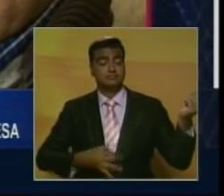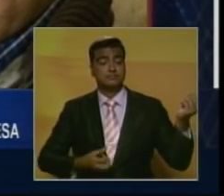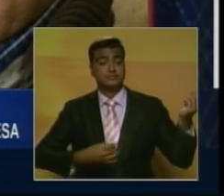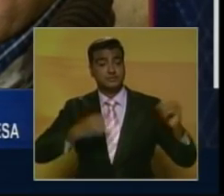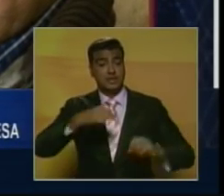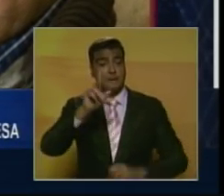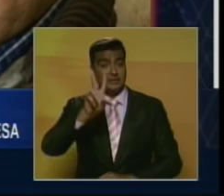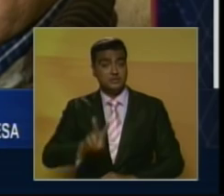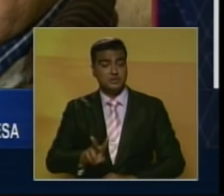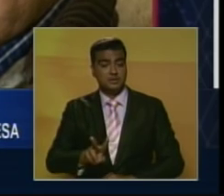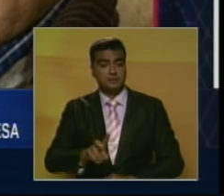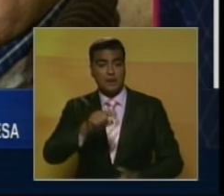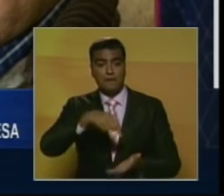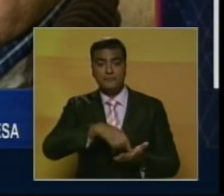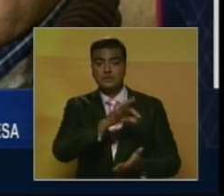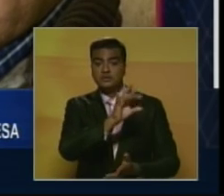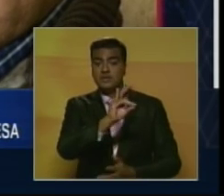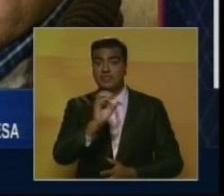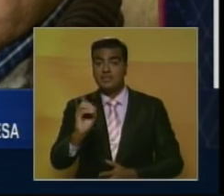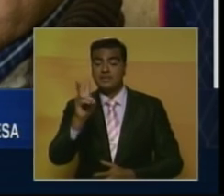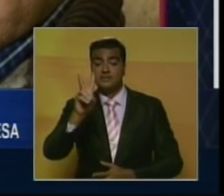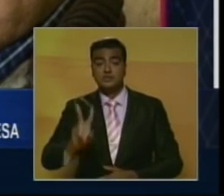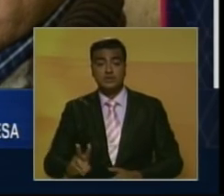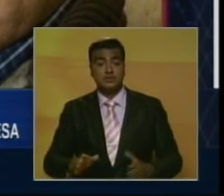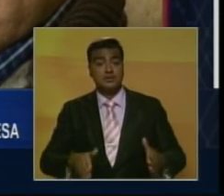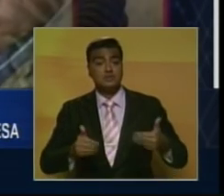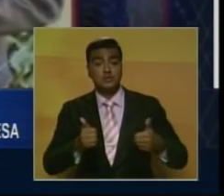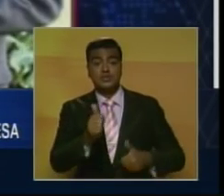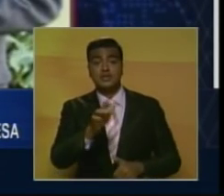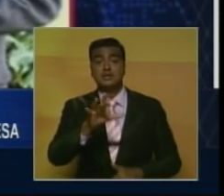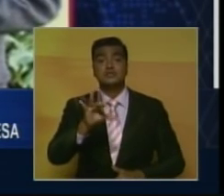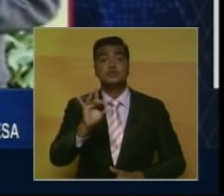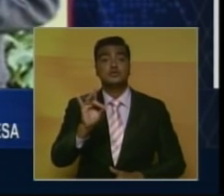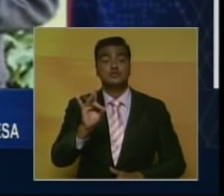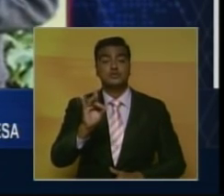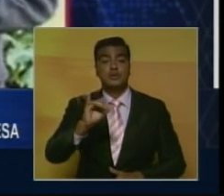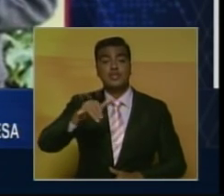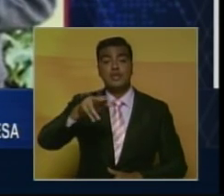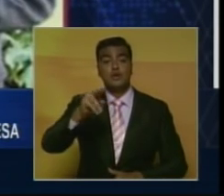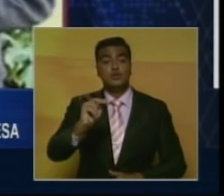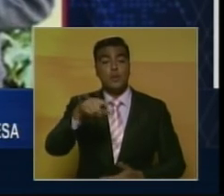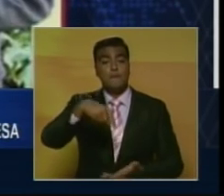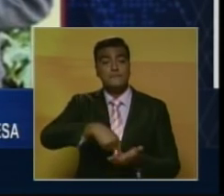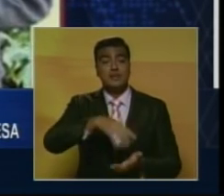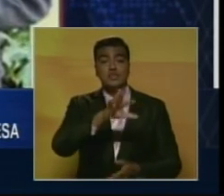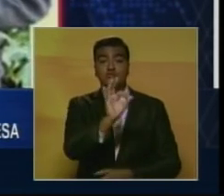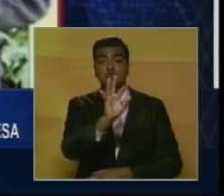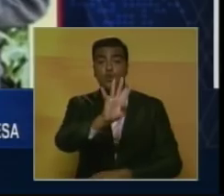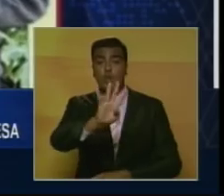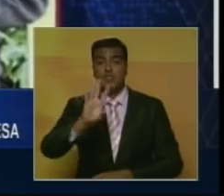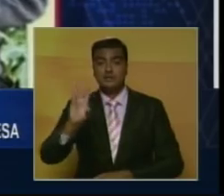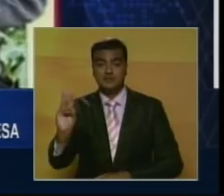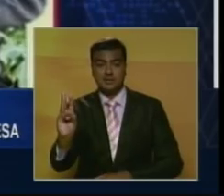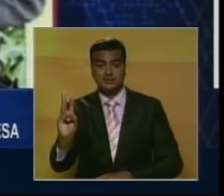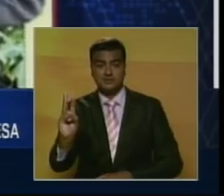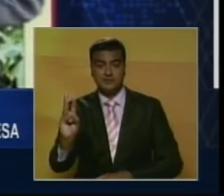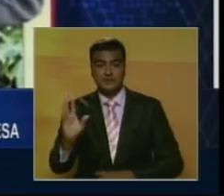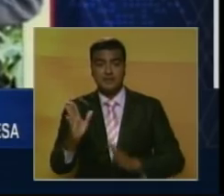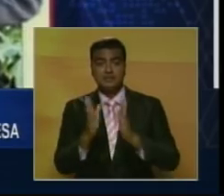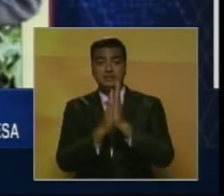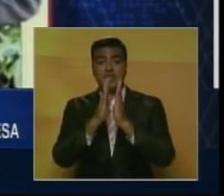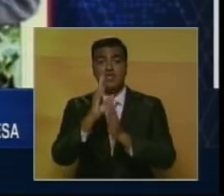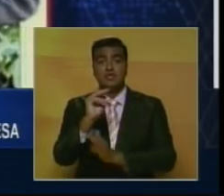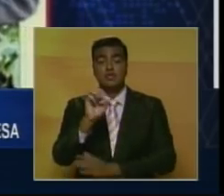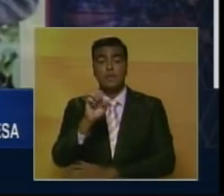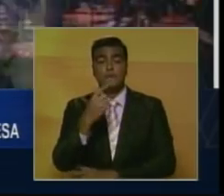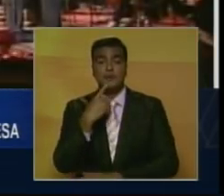de 1970, este venezolano nació el 18 de junio de 1946 en San Tomé,